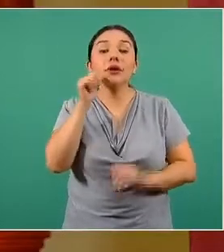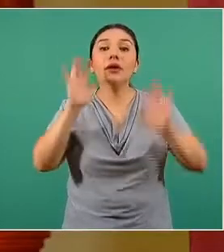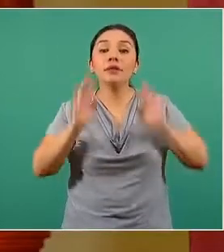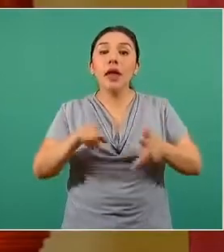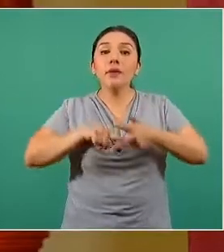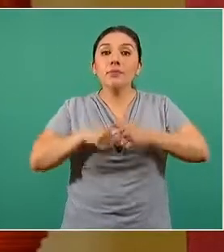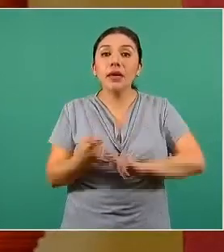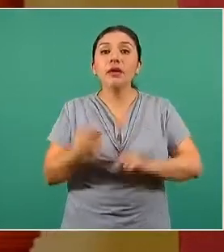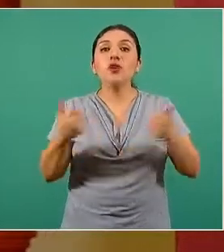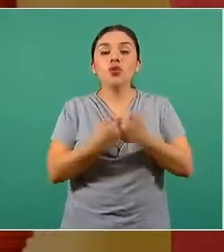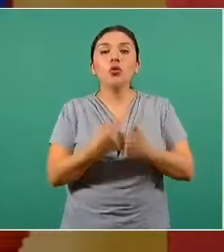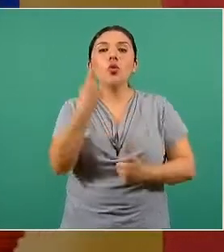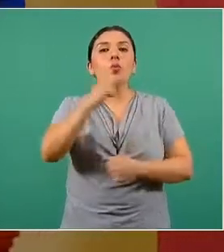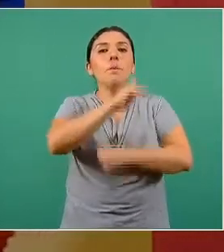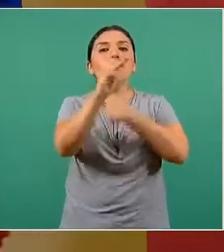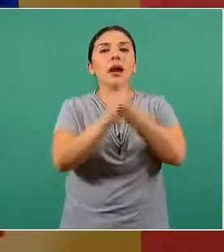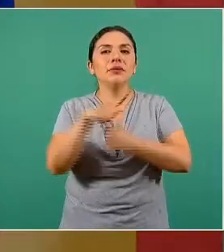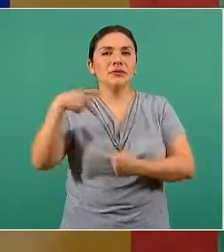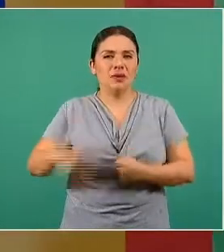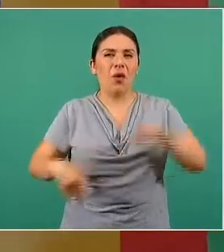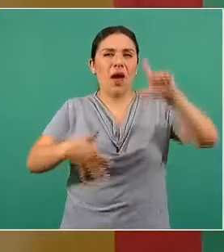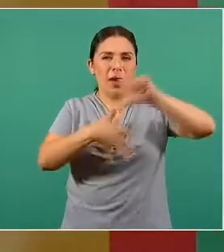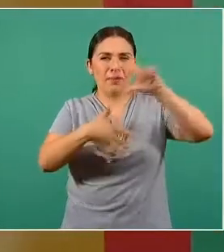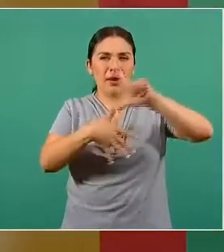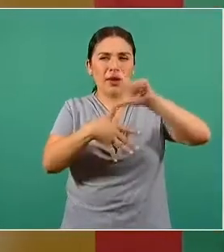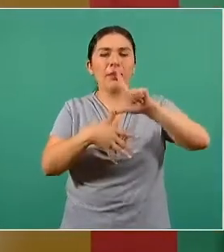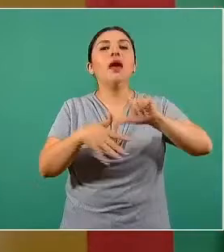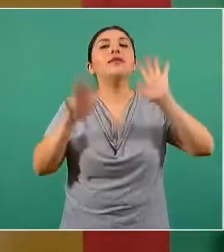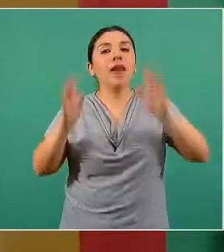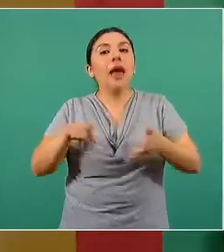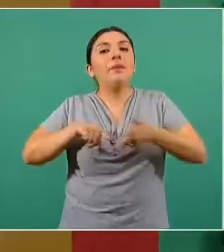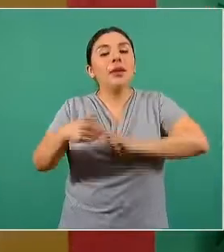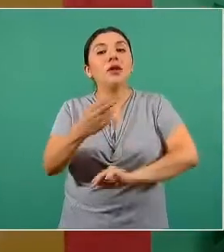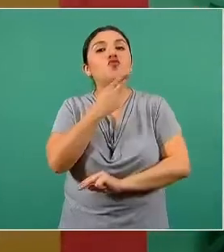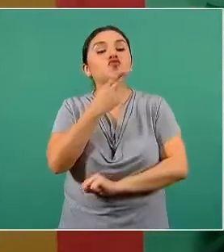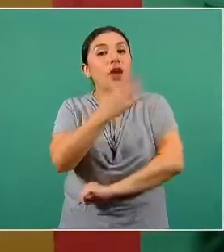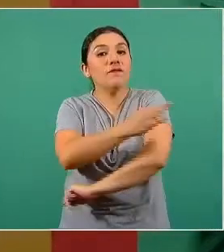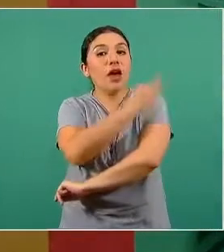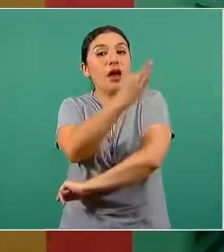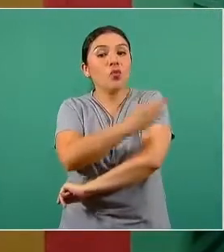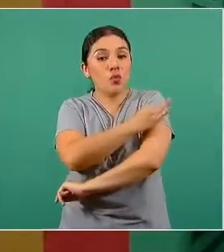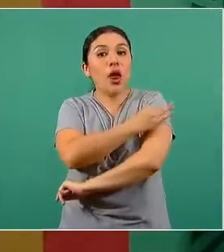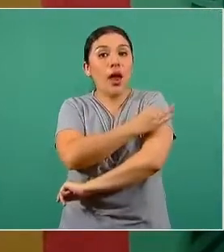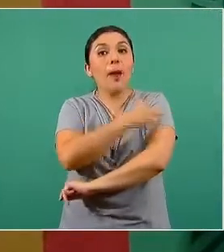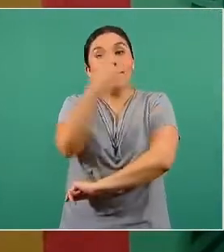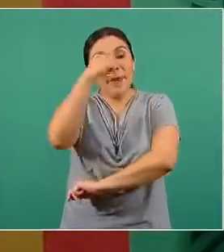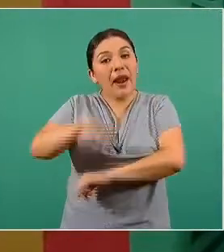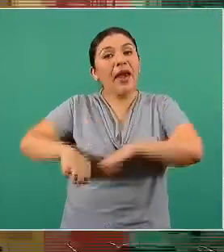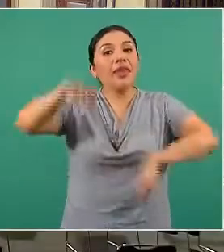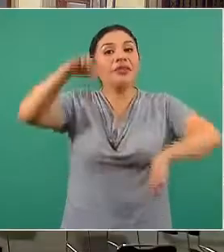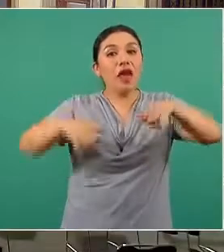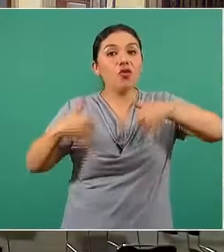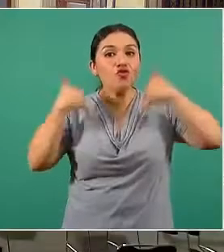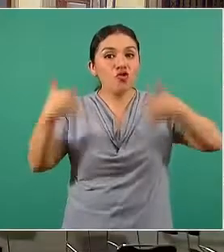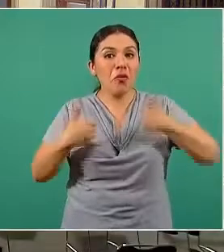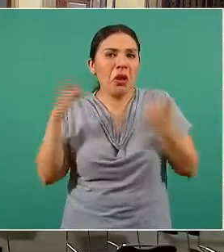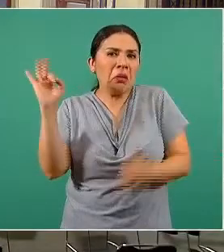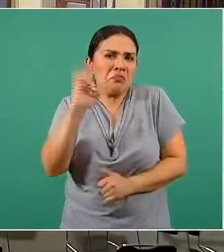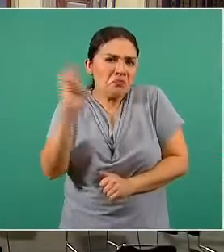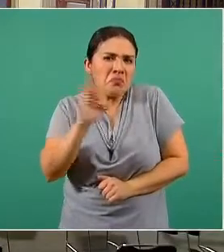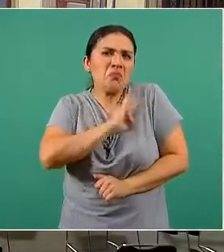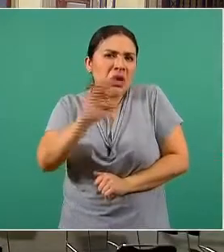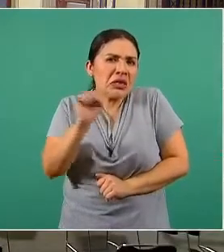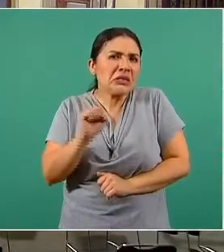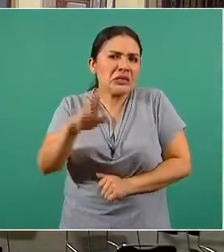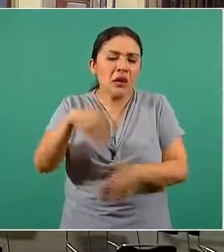inició también uno de los países de América Latina a utilizar esta vacuna en esa población. Es muy probable que